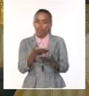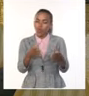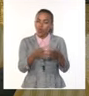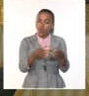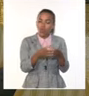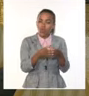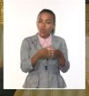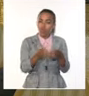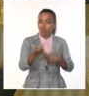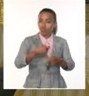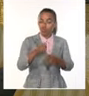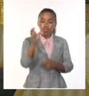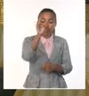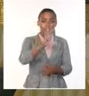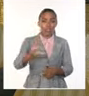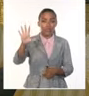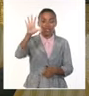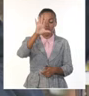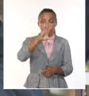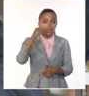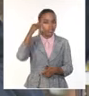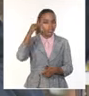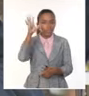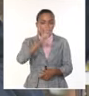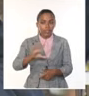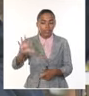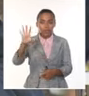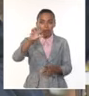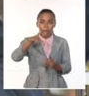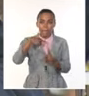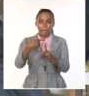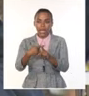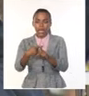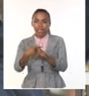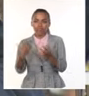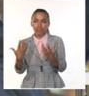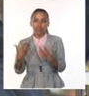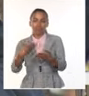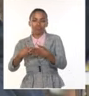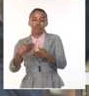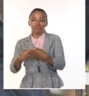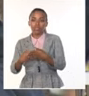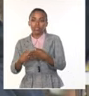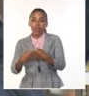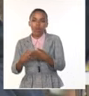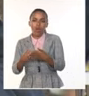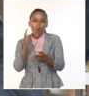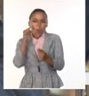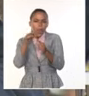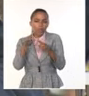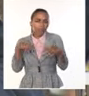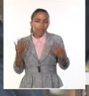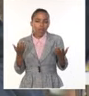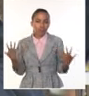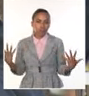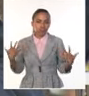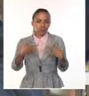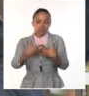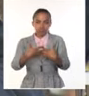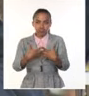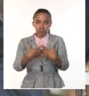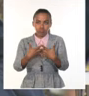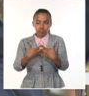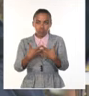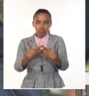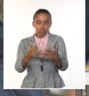Euroasiática, los empresarios de los países de la Unión y Cuba, con el fin de establecer vínculos directos para identificar intereses en